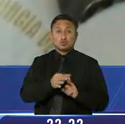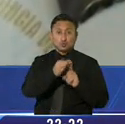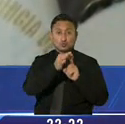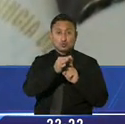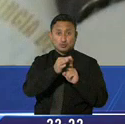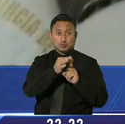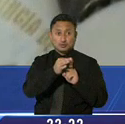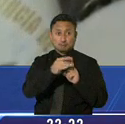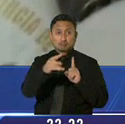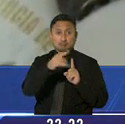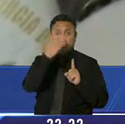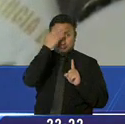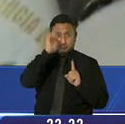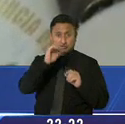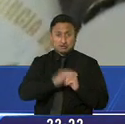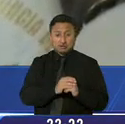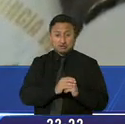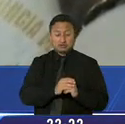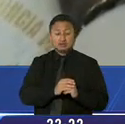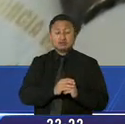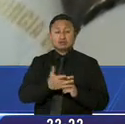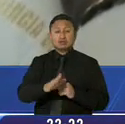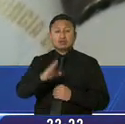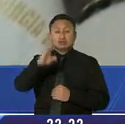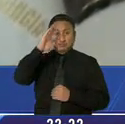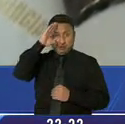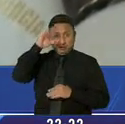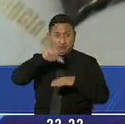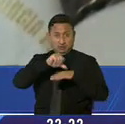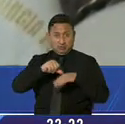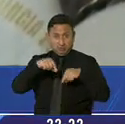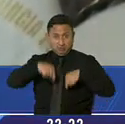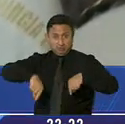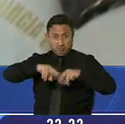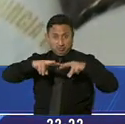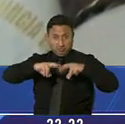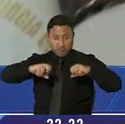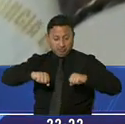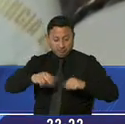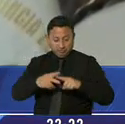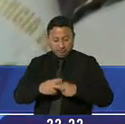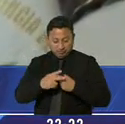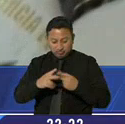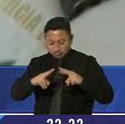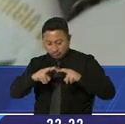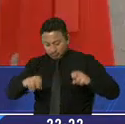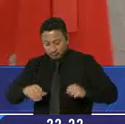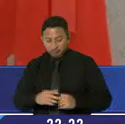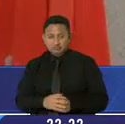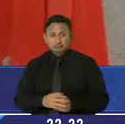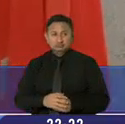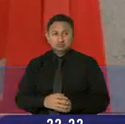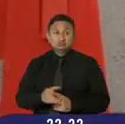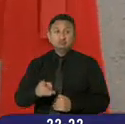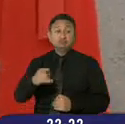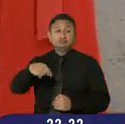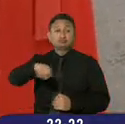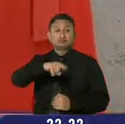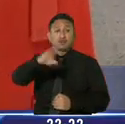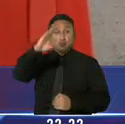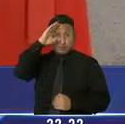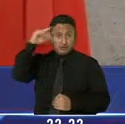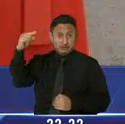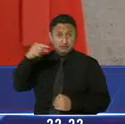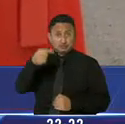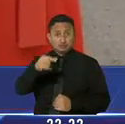también avanzó criminalística para iniciar las investigaciones. Expertos en explosivos del grupo de intervención